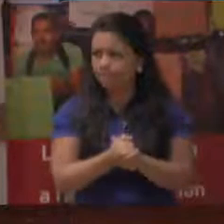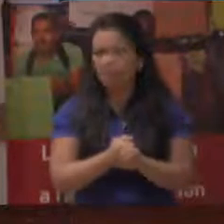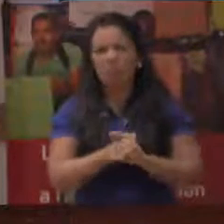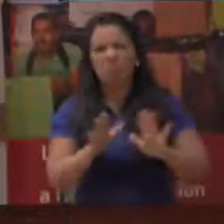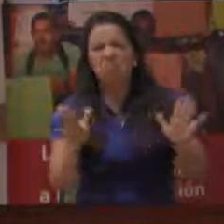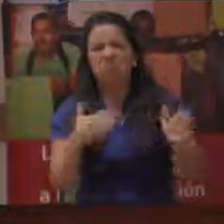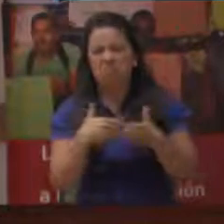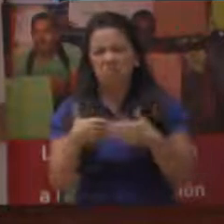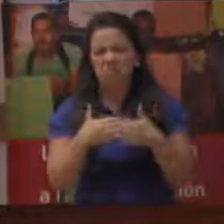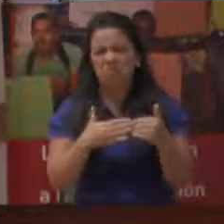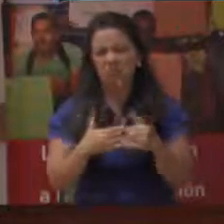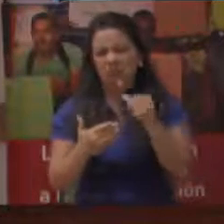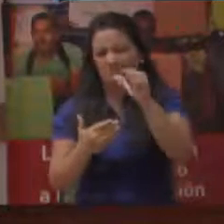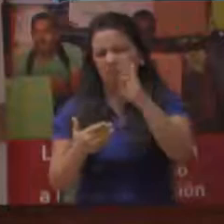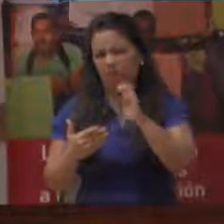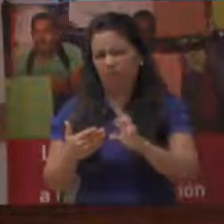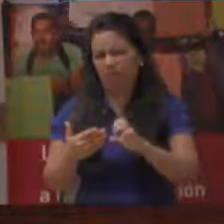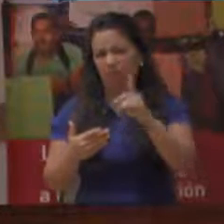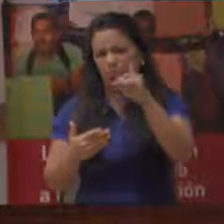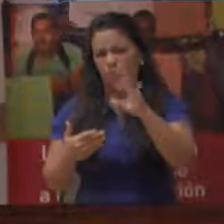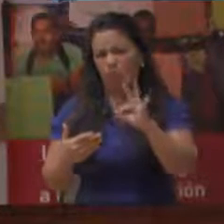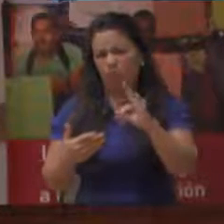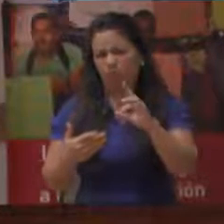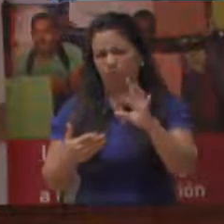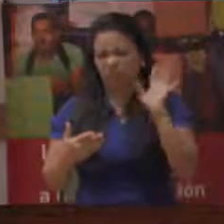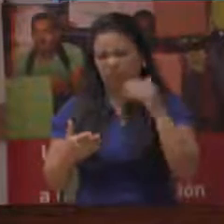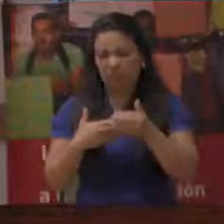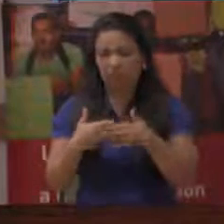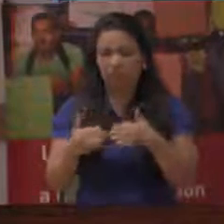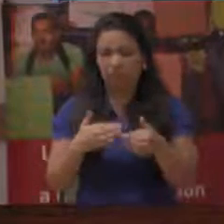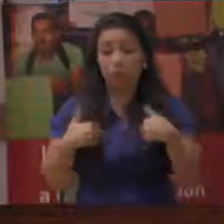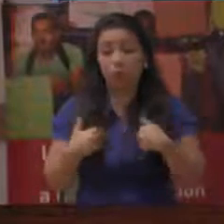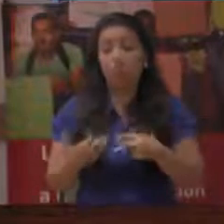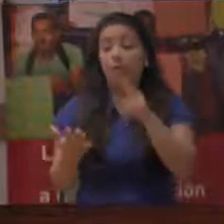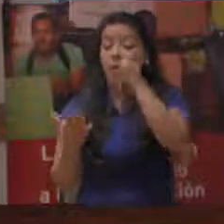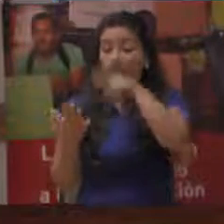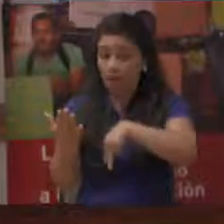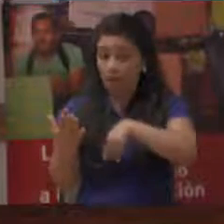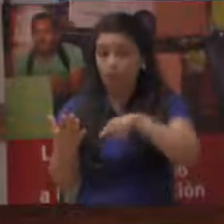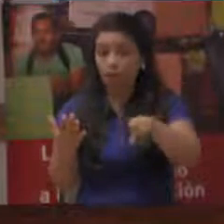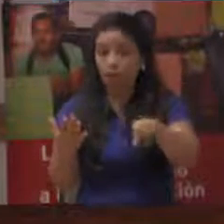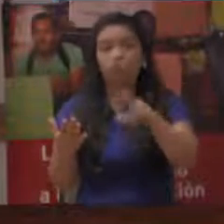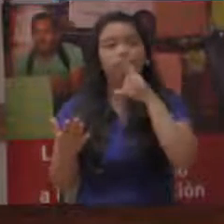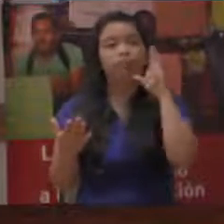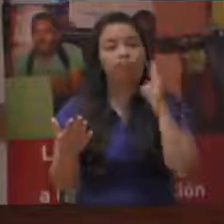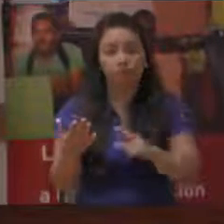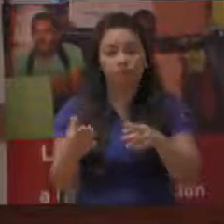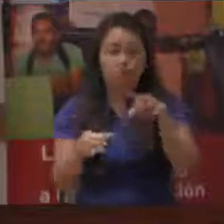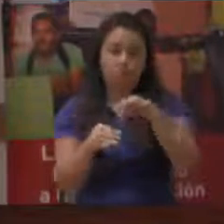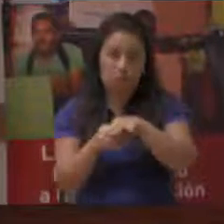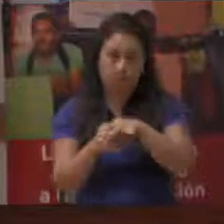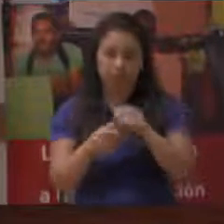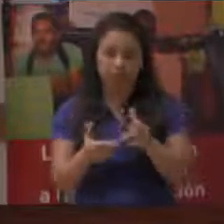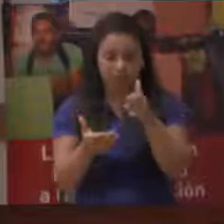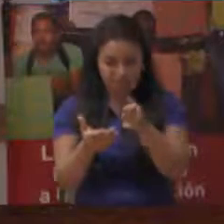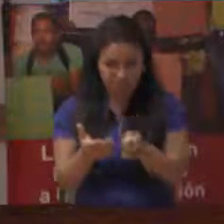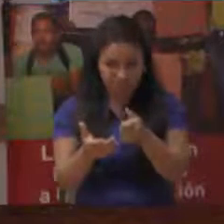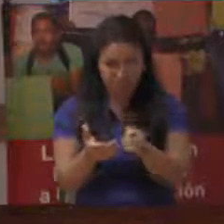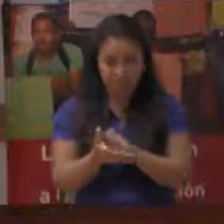Bueno, pero aquí, por ambos, perfecto. Pero aquí está la pregunta, yo la leo y ustedes votan. Aquí está. Esto es una